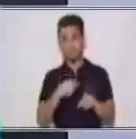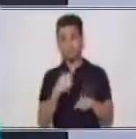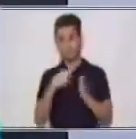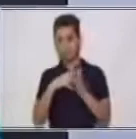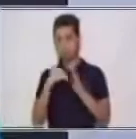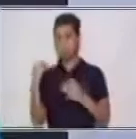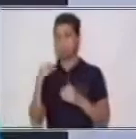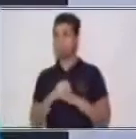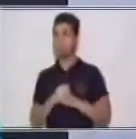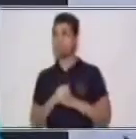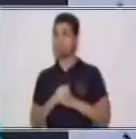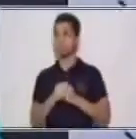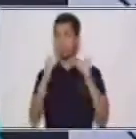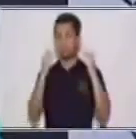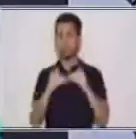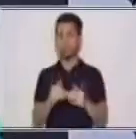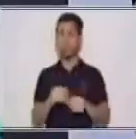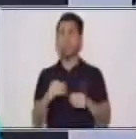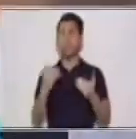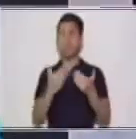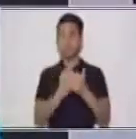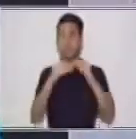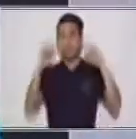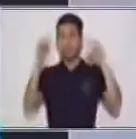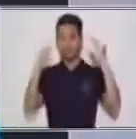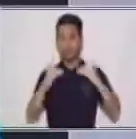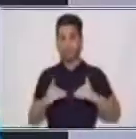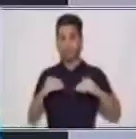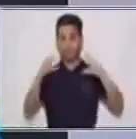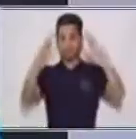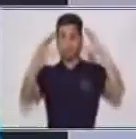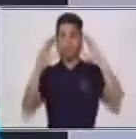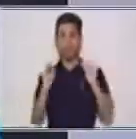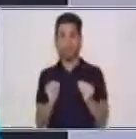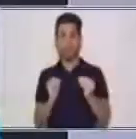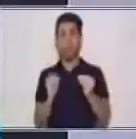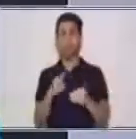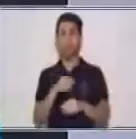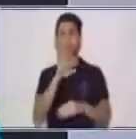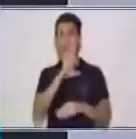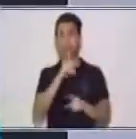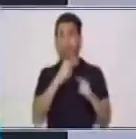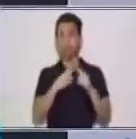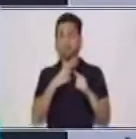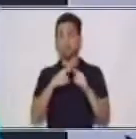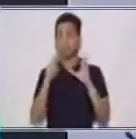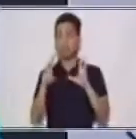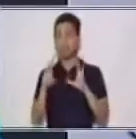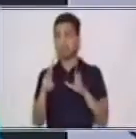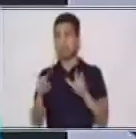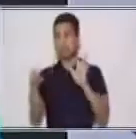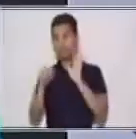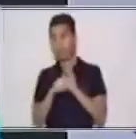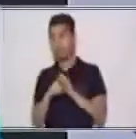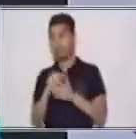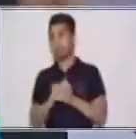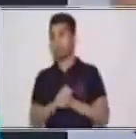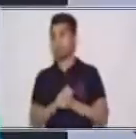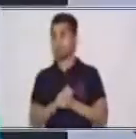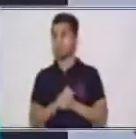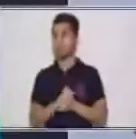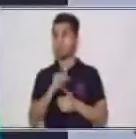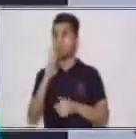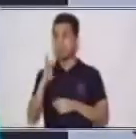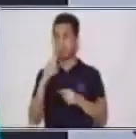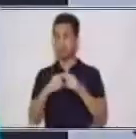27. Y la determinante será 5 por 7. Por 7. Menos 3 por